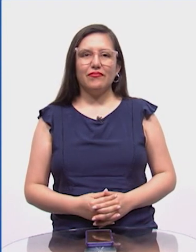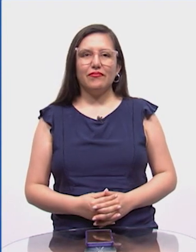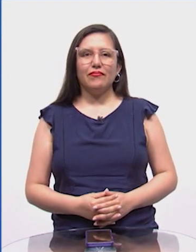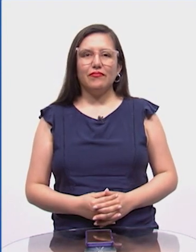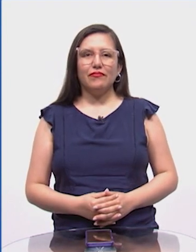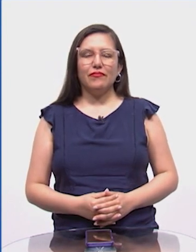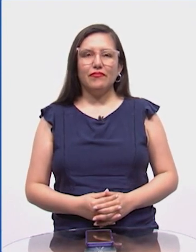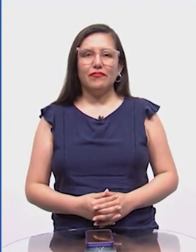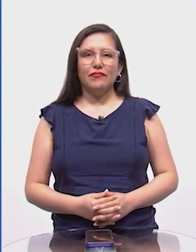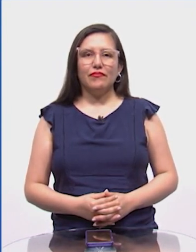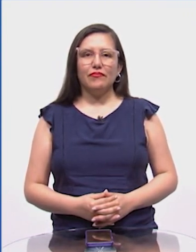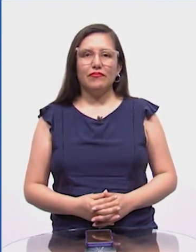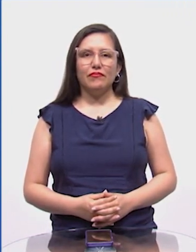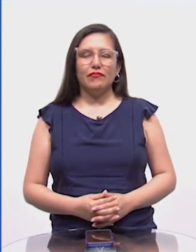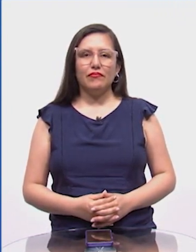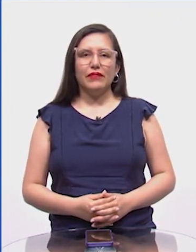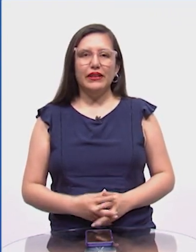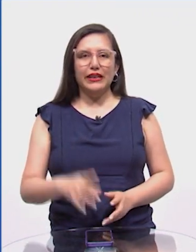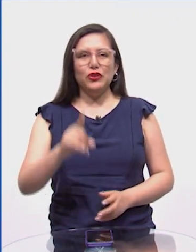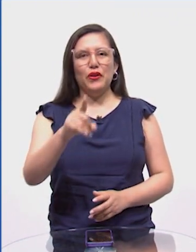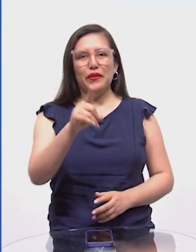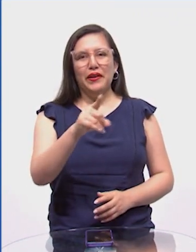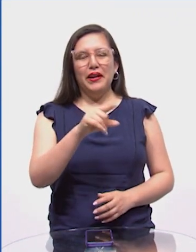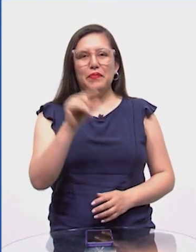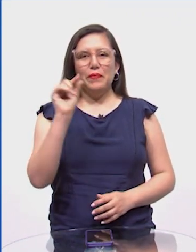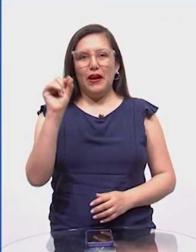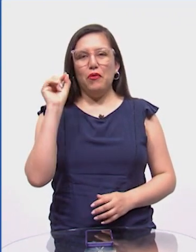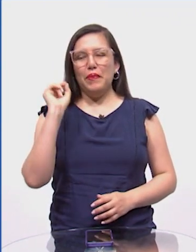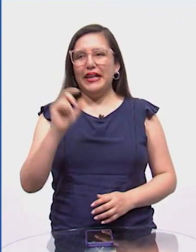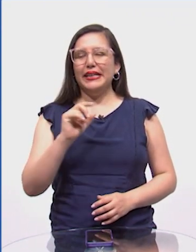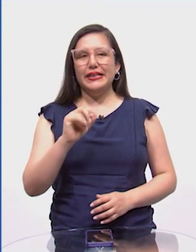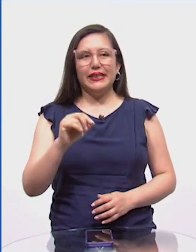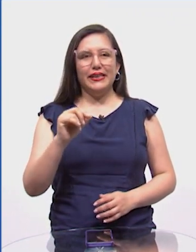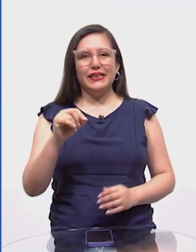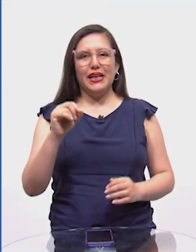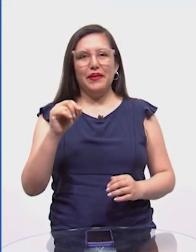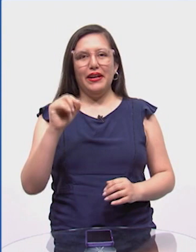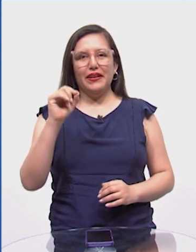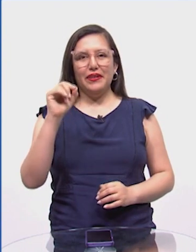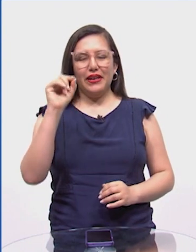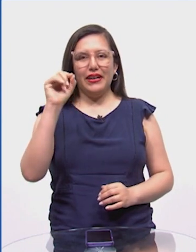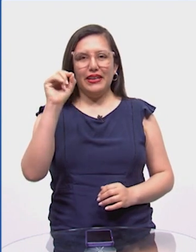informalidad, también la inflación. Hago un paréntesis